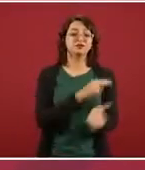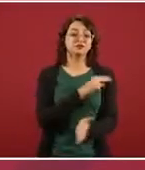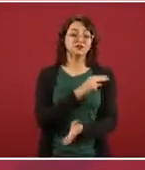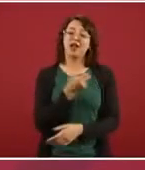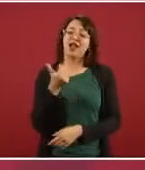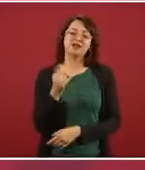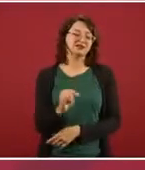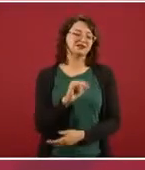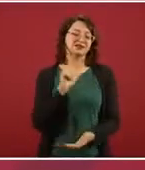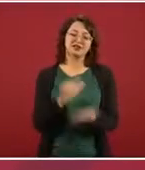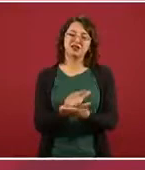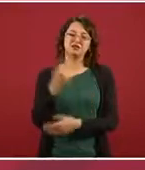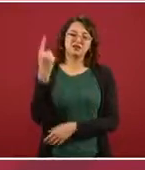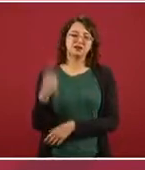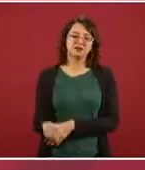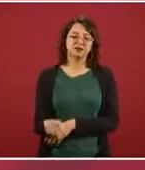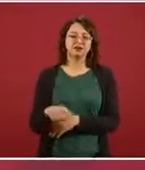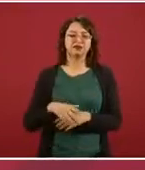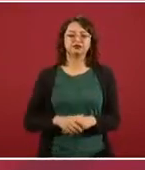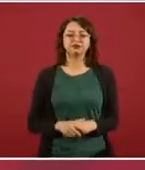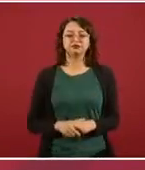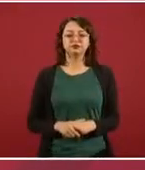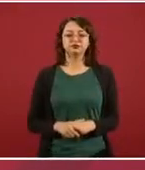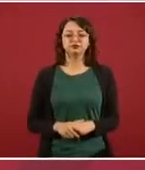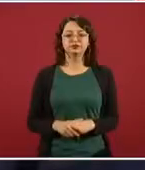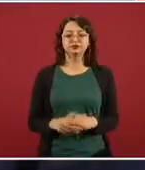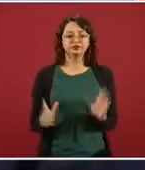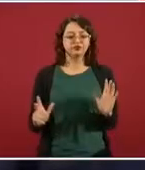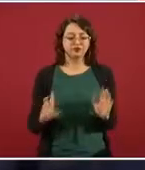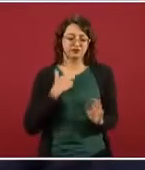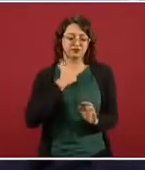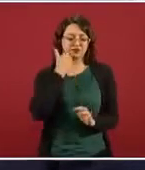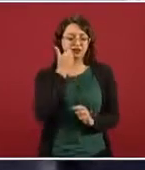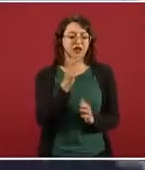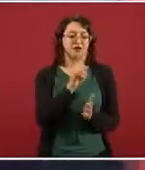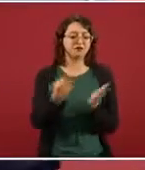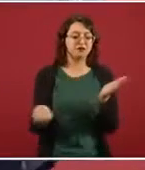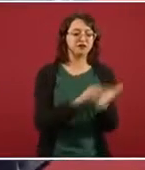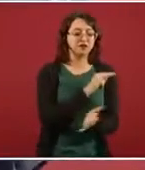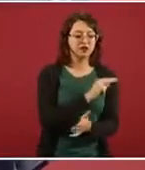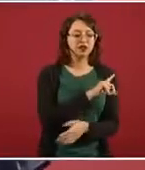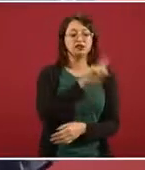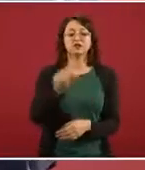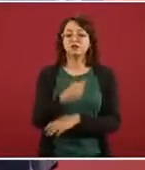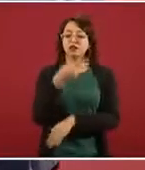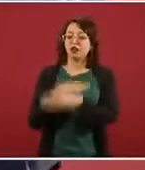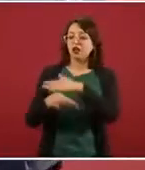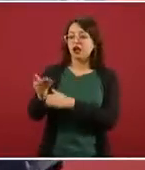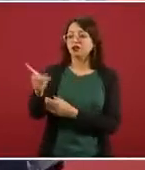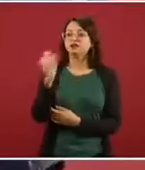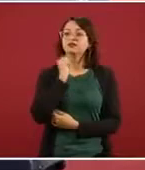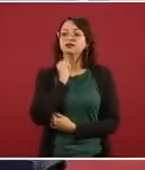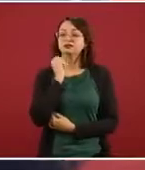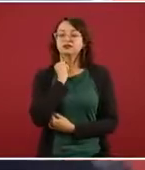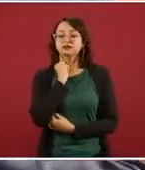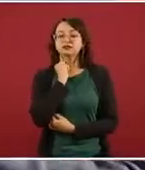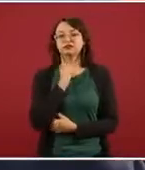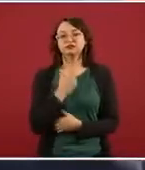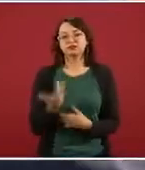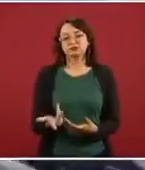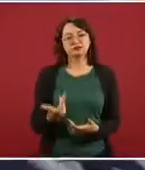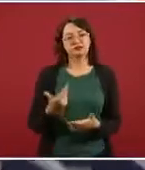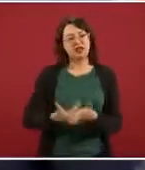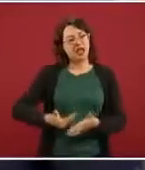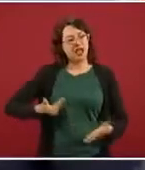¿Sí? Entonces, pues, nosotros queremos firmar y se manda después, pero lo que queremos